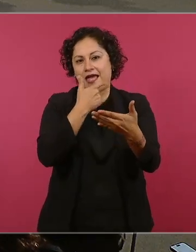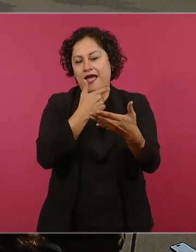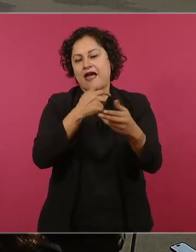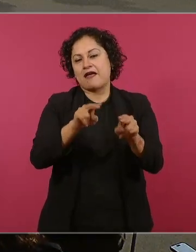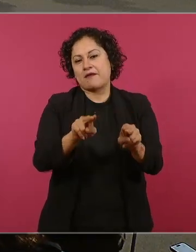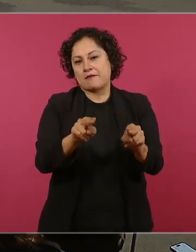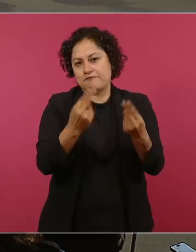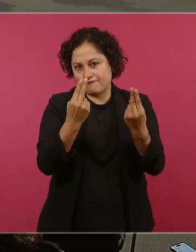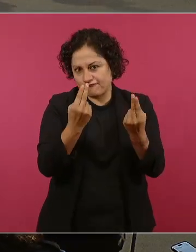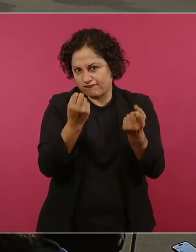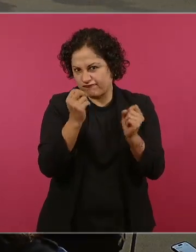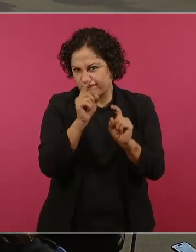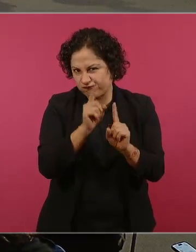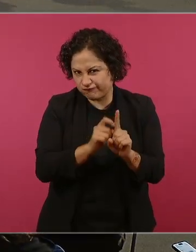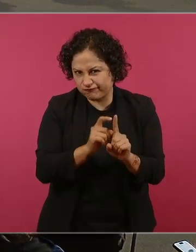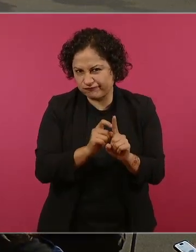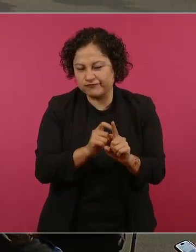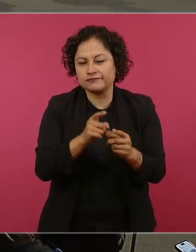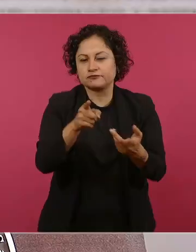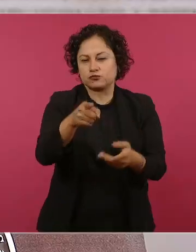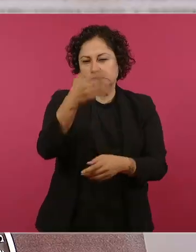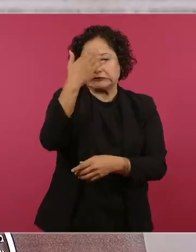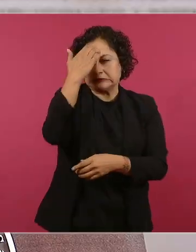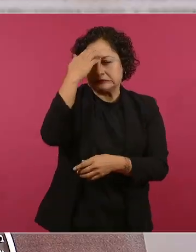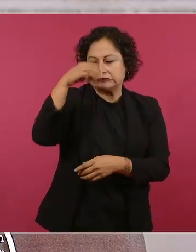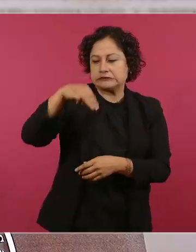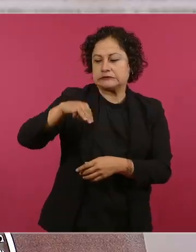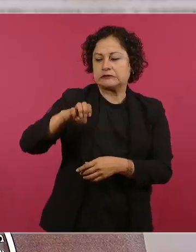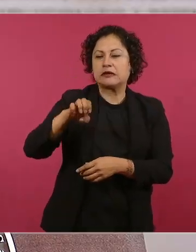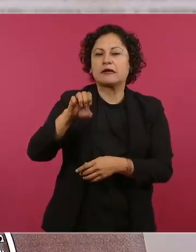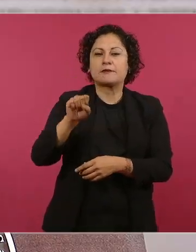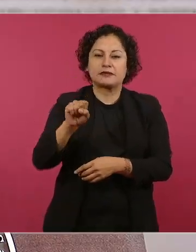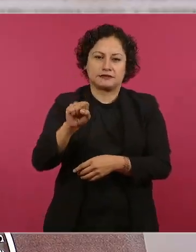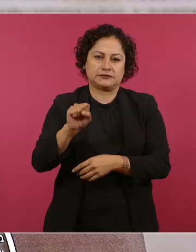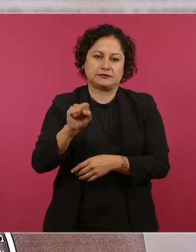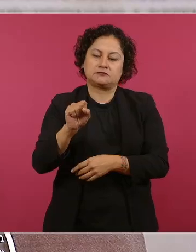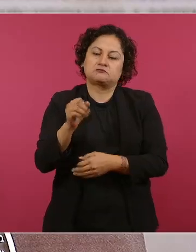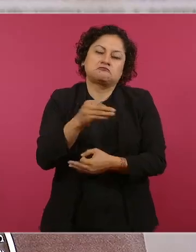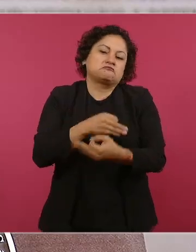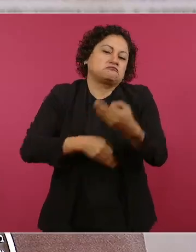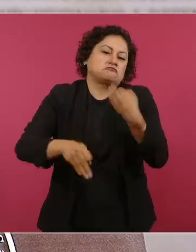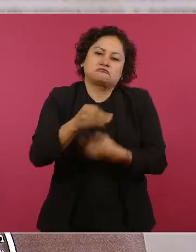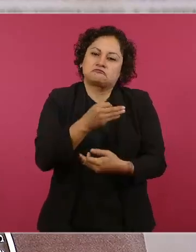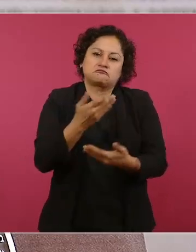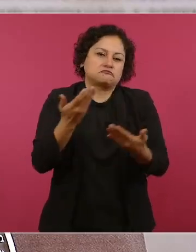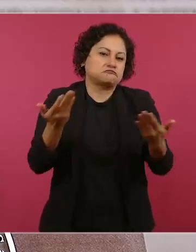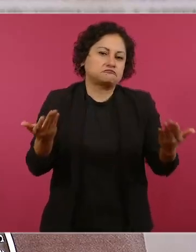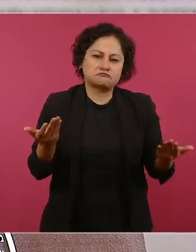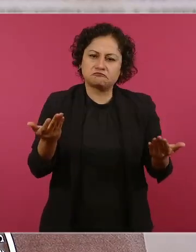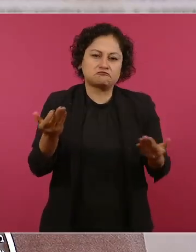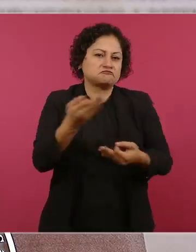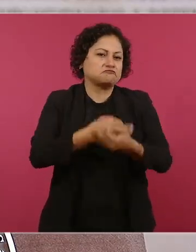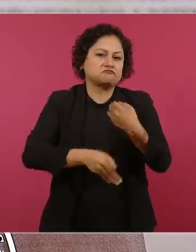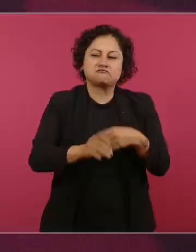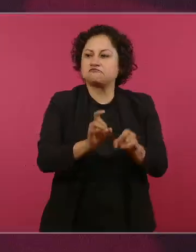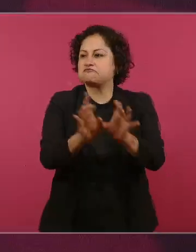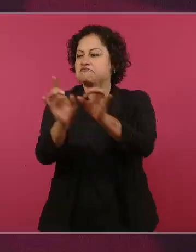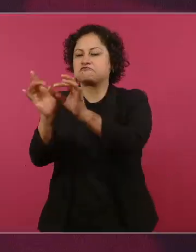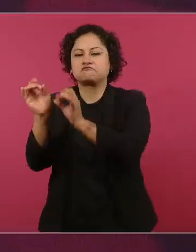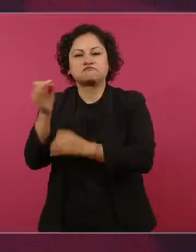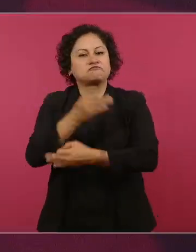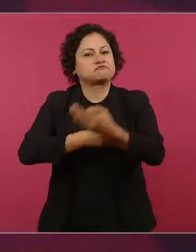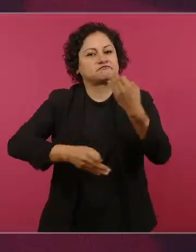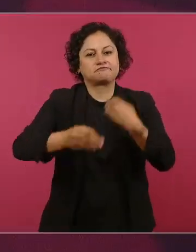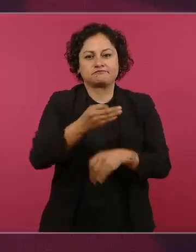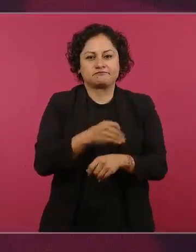saben, yo sé, todos hemos sido víctimas de un meme, no dejen títere con cabeza. Los mejores se